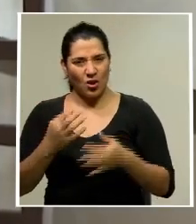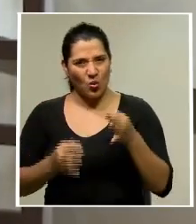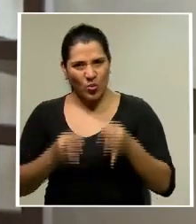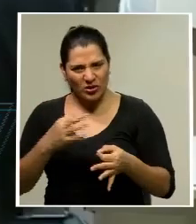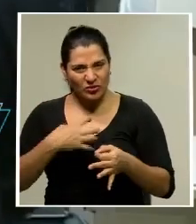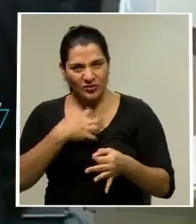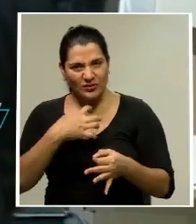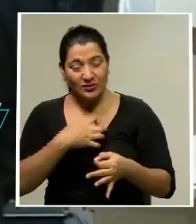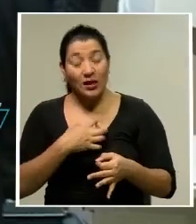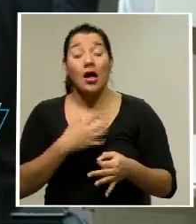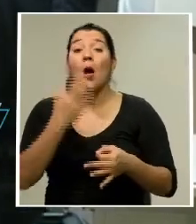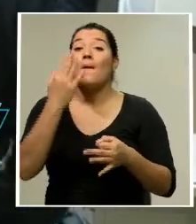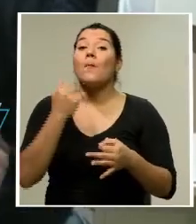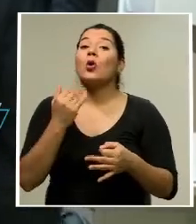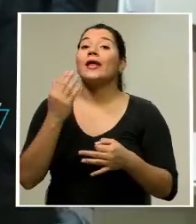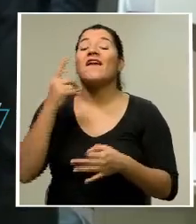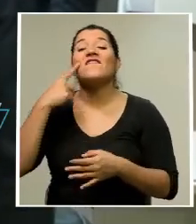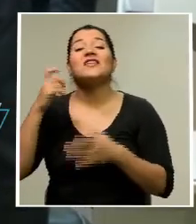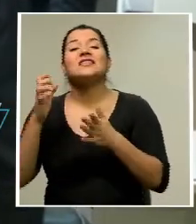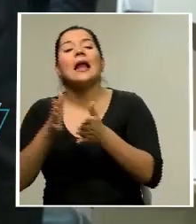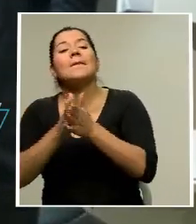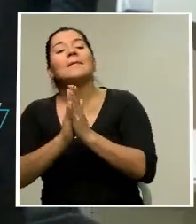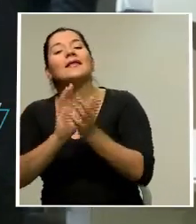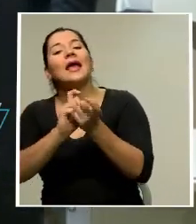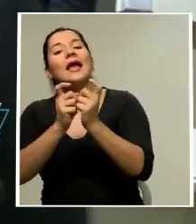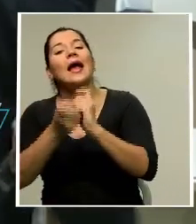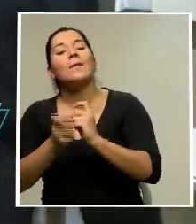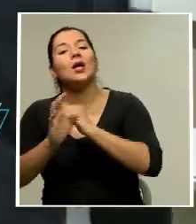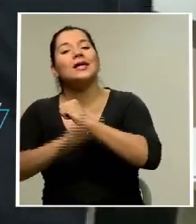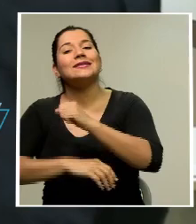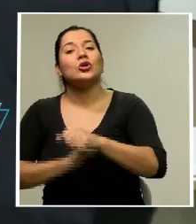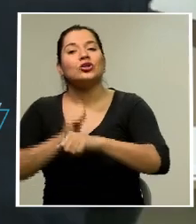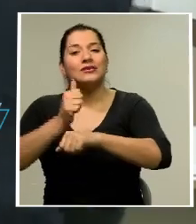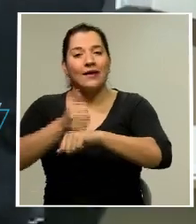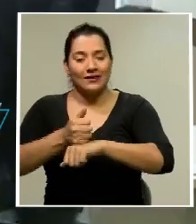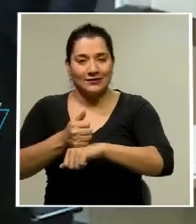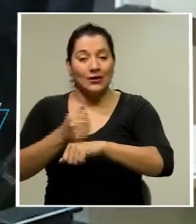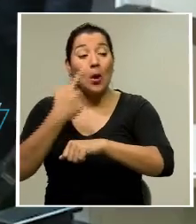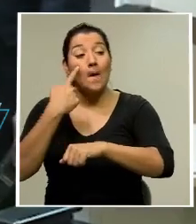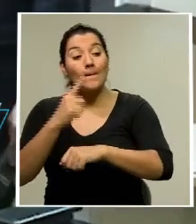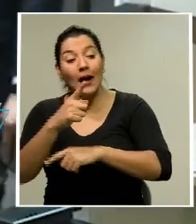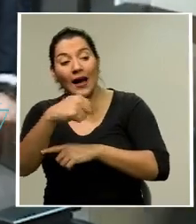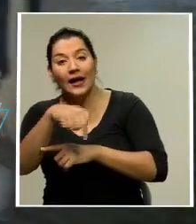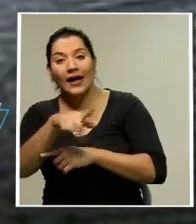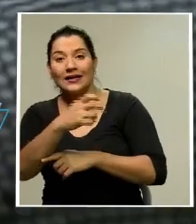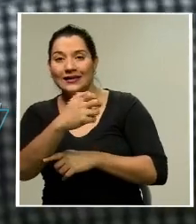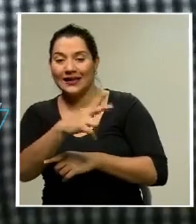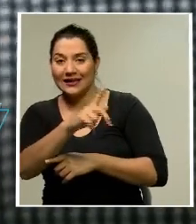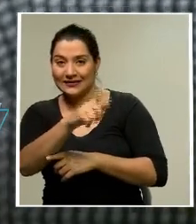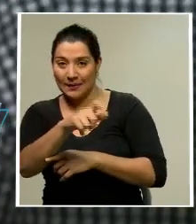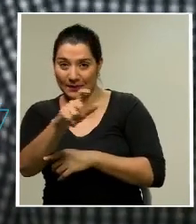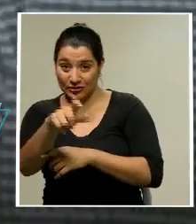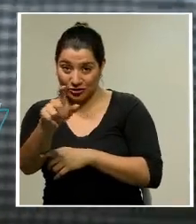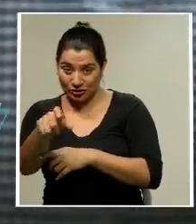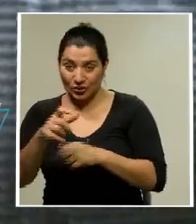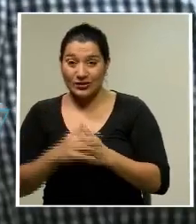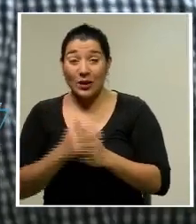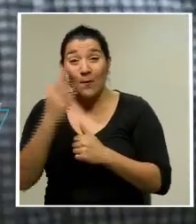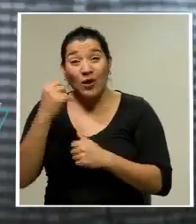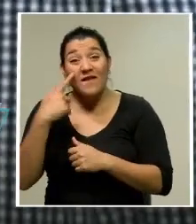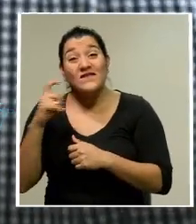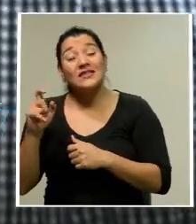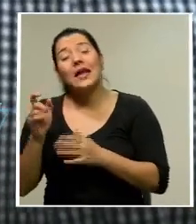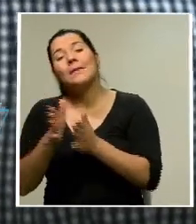los involucrados en el caso Cochinilla, principalmente la negación que se le hizo al Ministerio Público de dictar prisión preventiva a 13 de